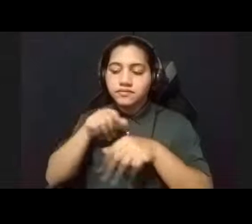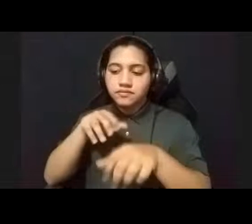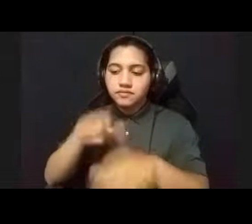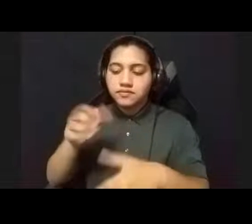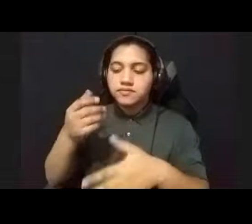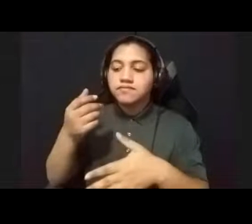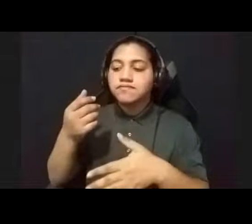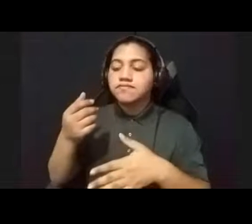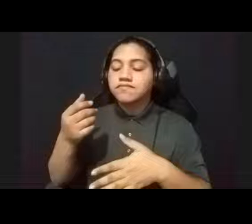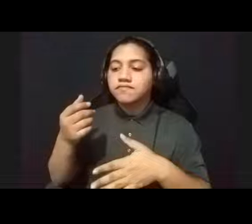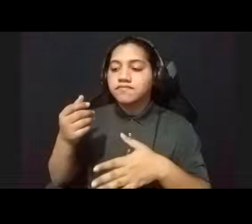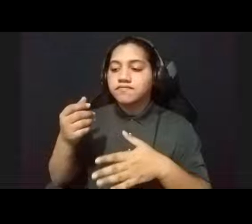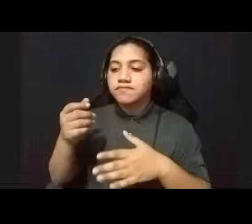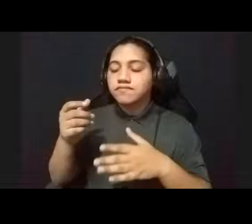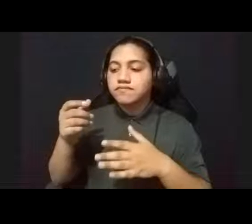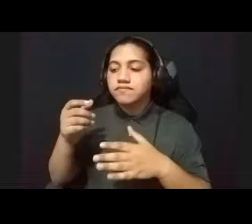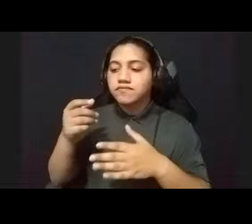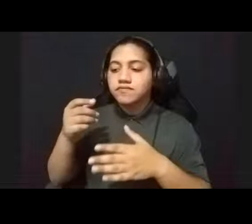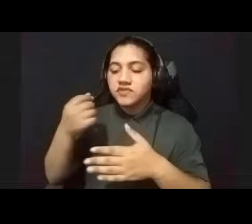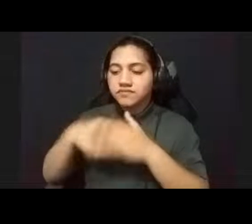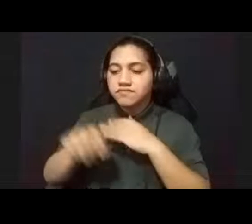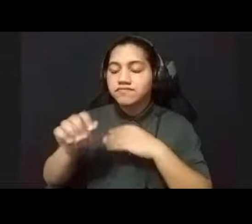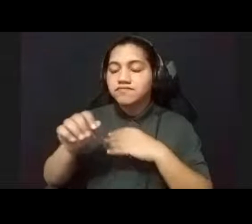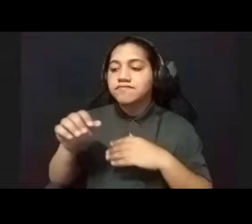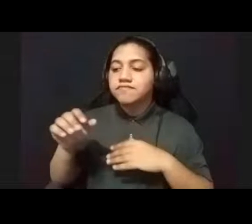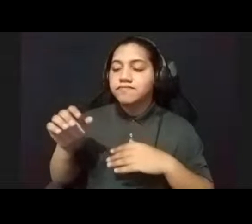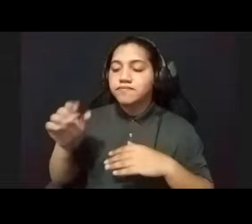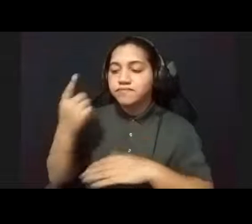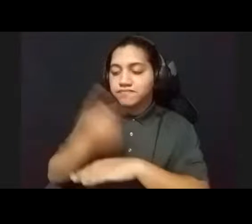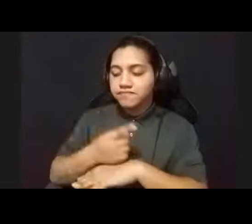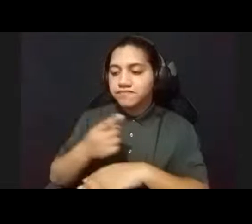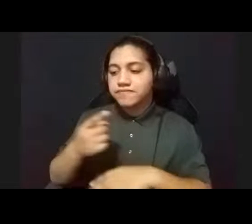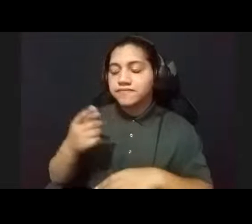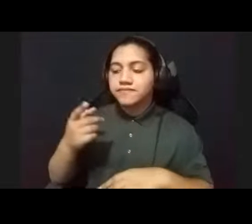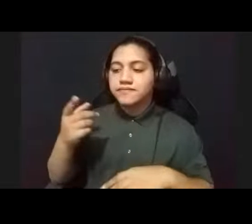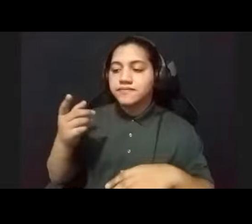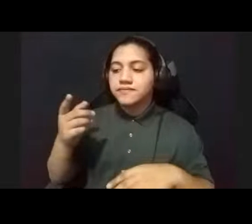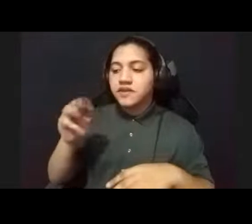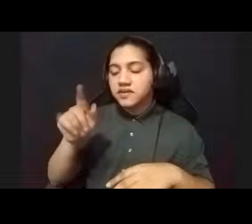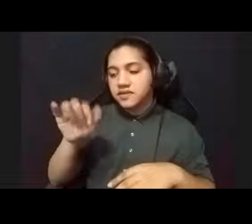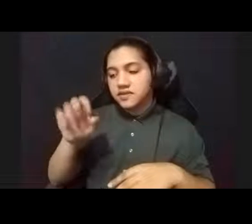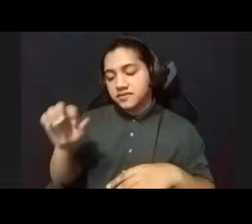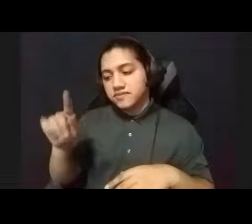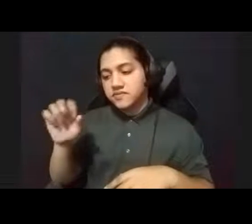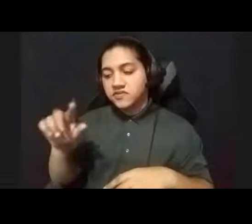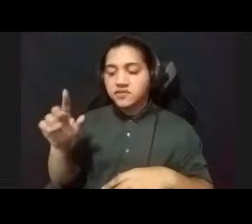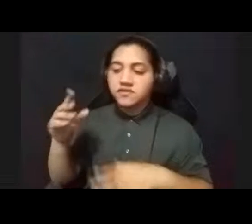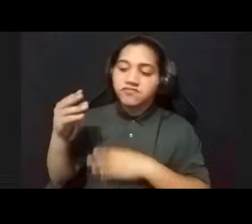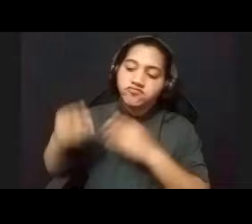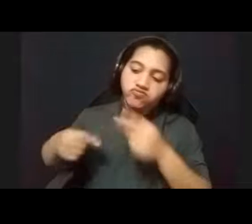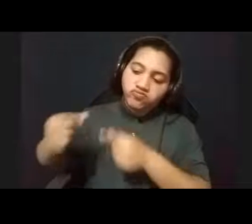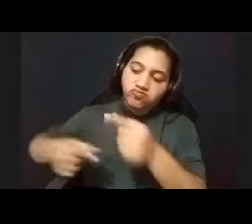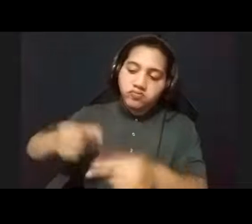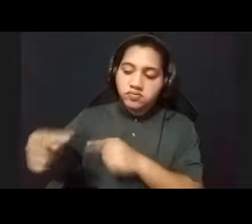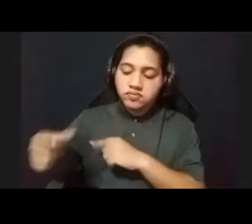querida y admirada Ángeles Pastor. Es una fecha importante que debemos celebrar. Fuimos varias generaciones que